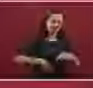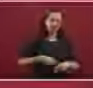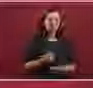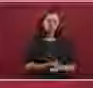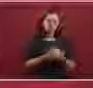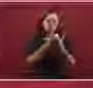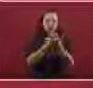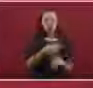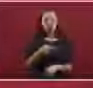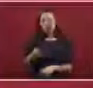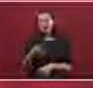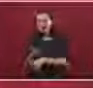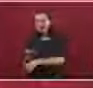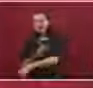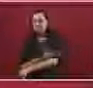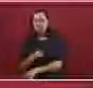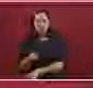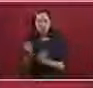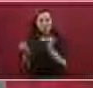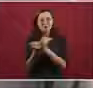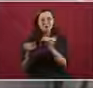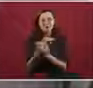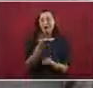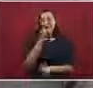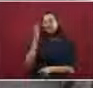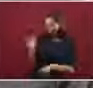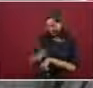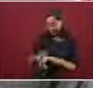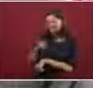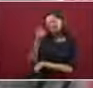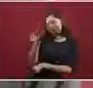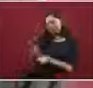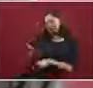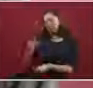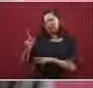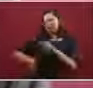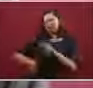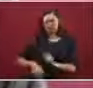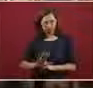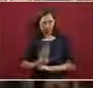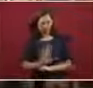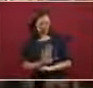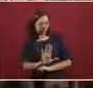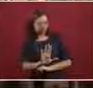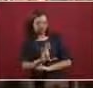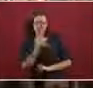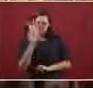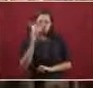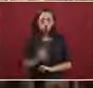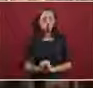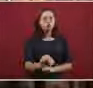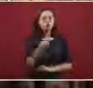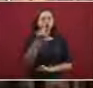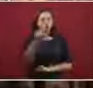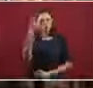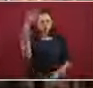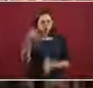no, porque nosotros tenemos que ser respetuosos de la autonomía, de la independencia del Poder